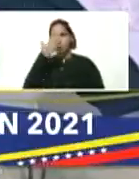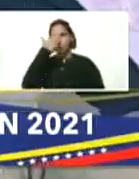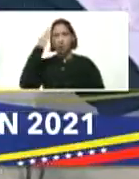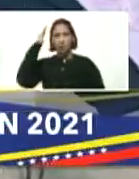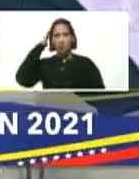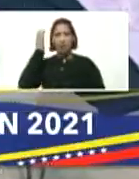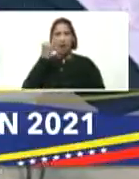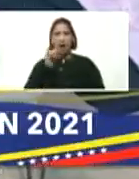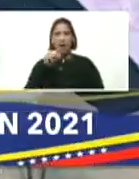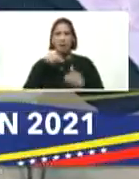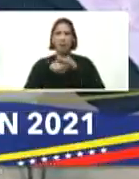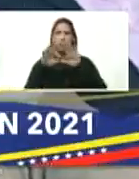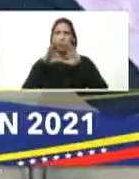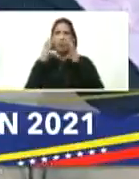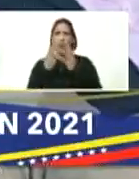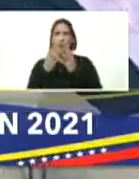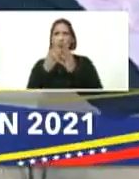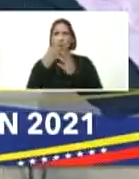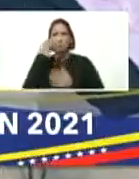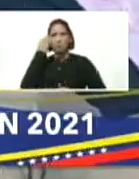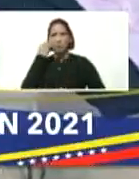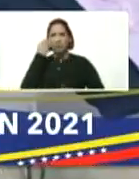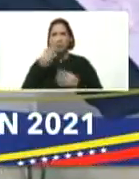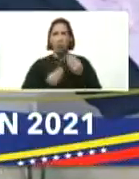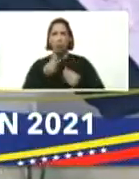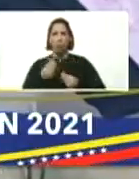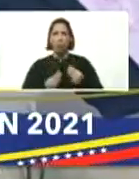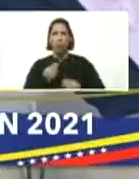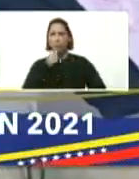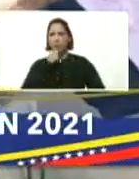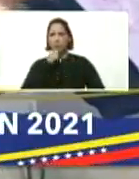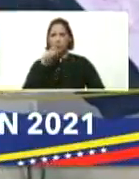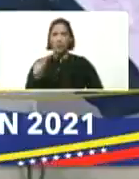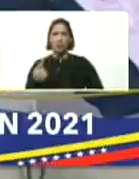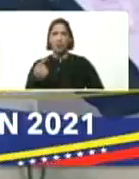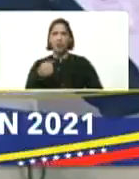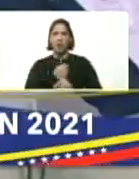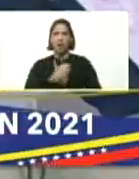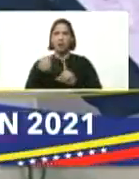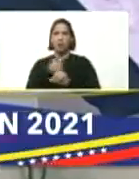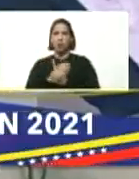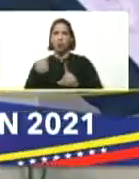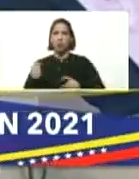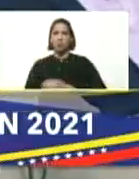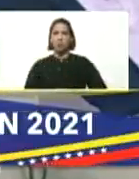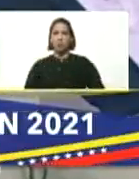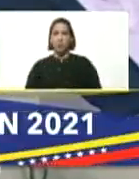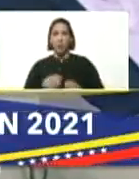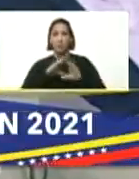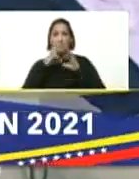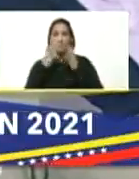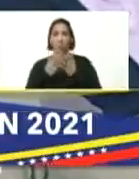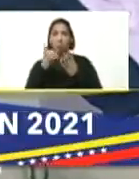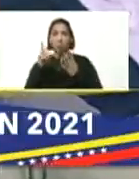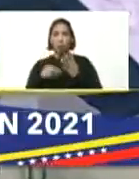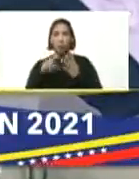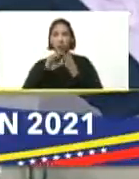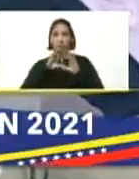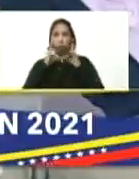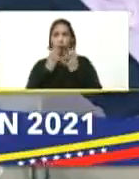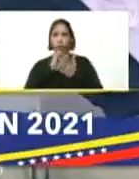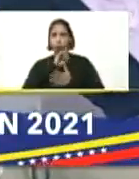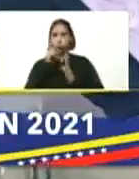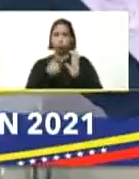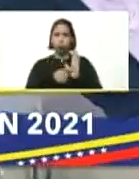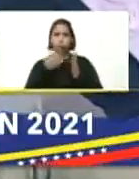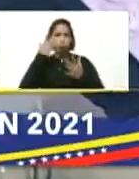el planeta. Como quienes son los principales agresores en el mundo y en el planeta entero tratan de